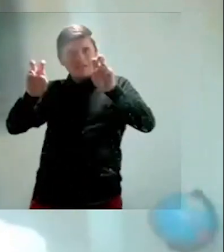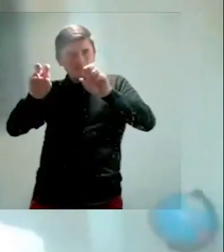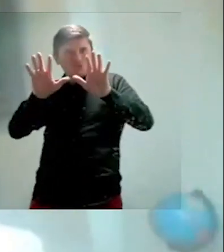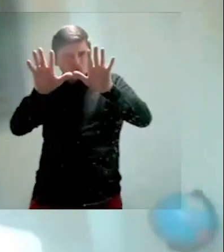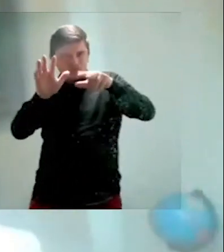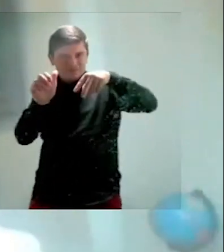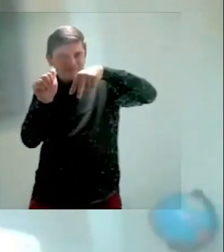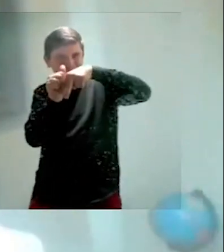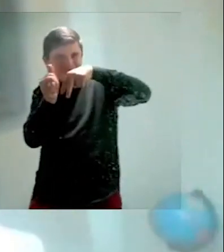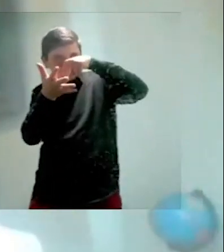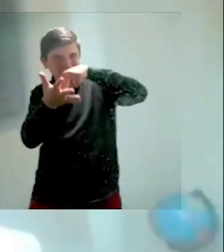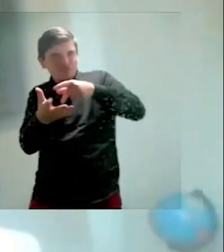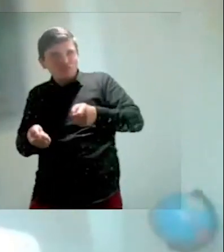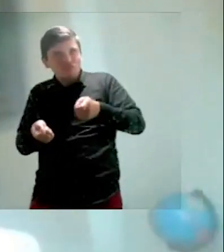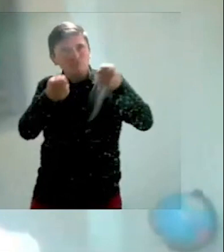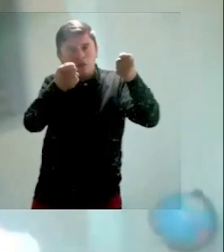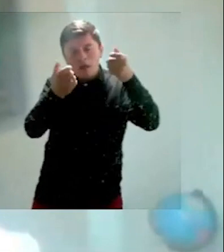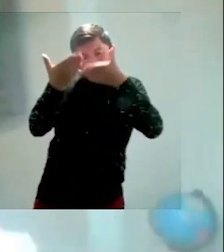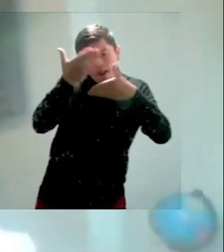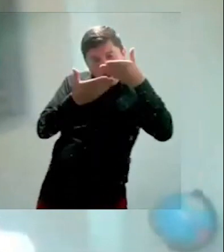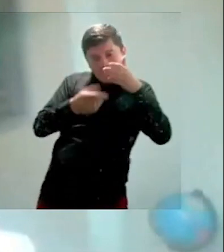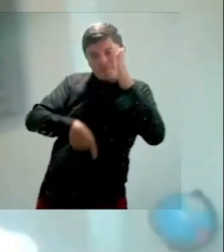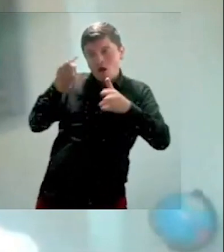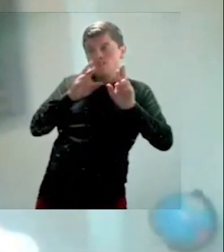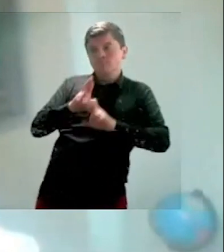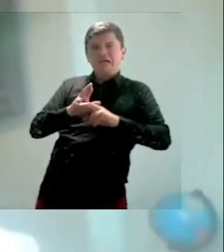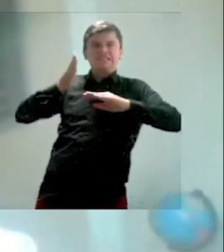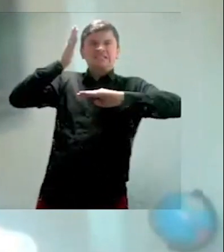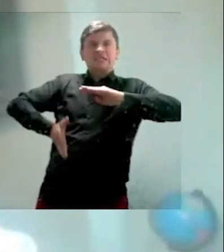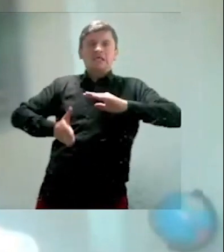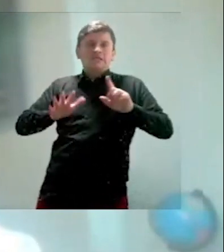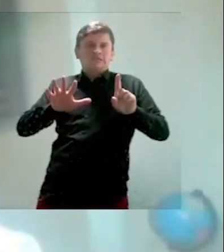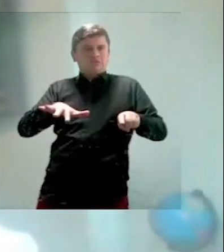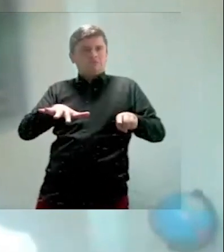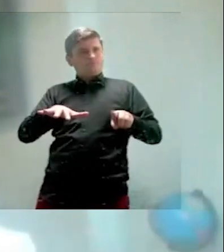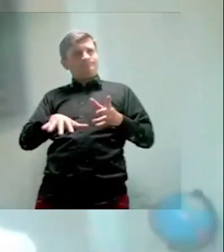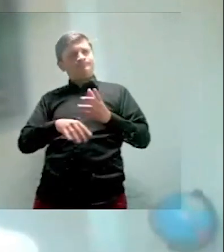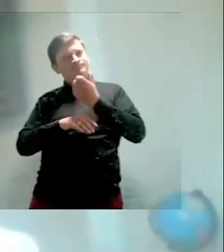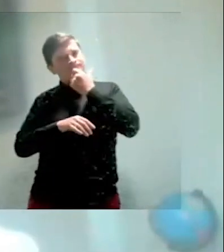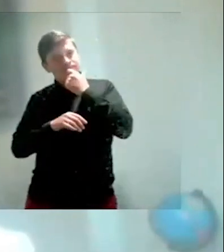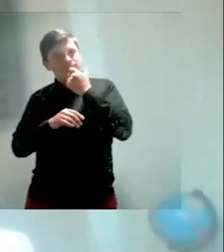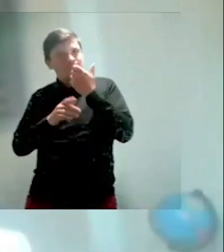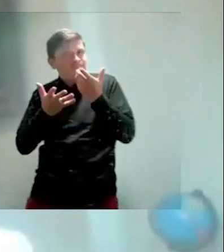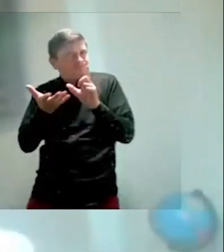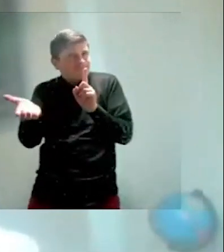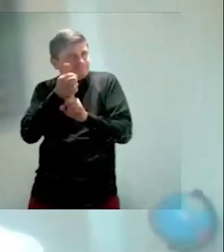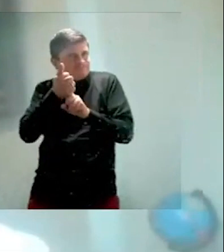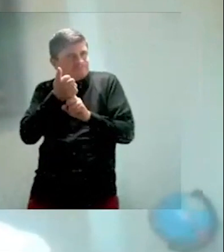de forma restrictiva en muchas ocasiones por las Cortes, cuando lo que ha hecho la